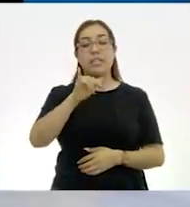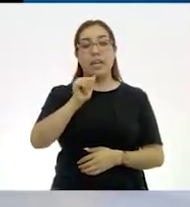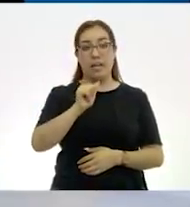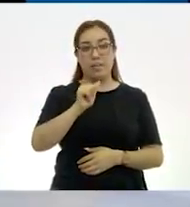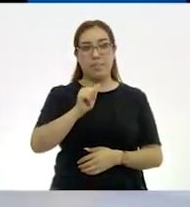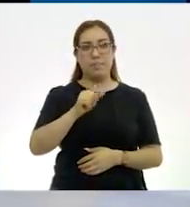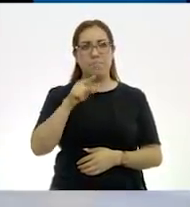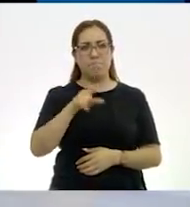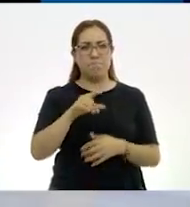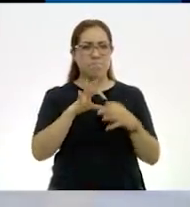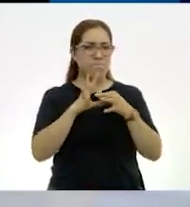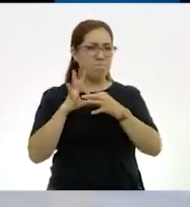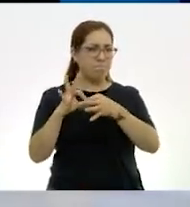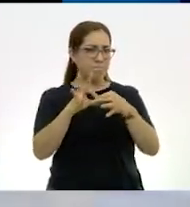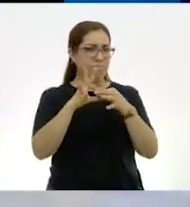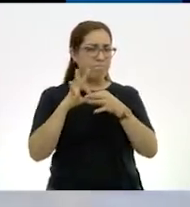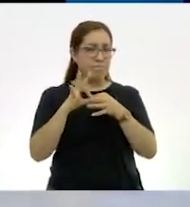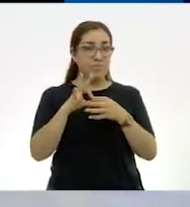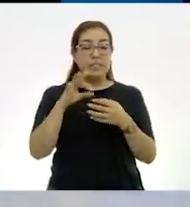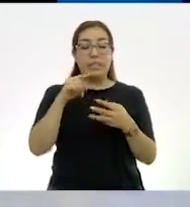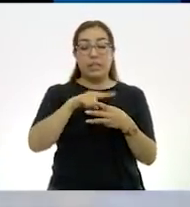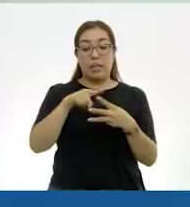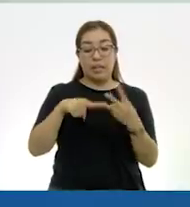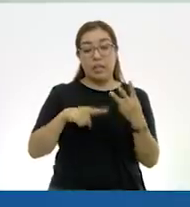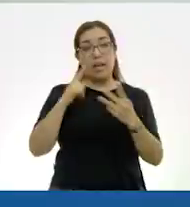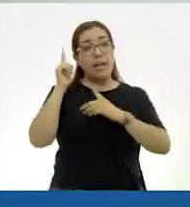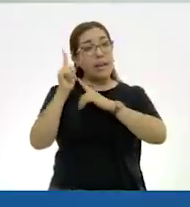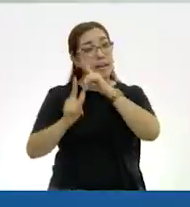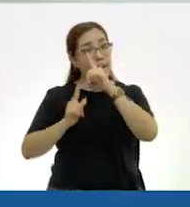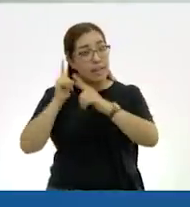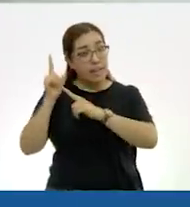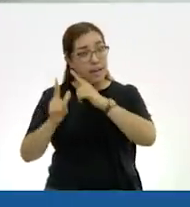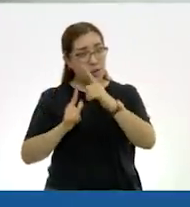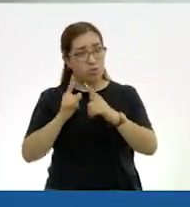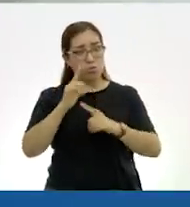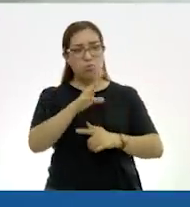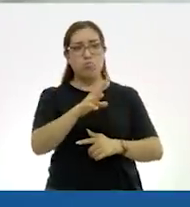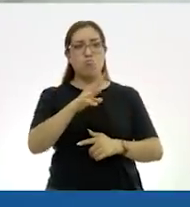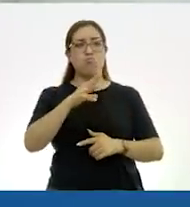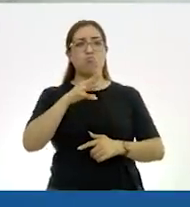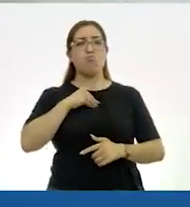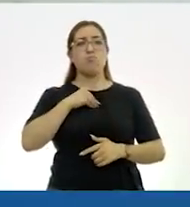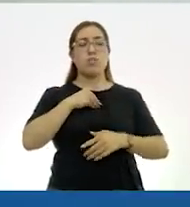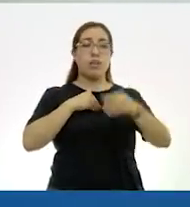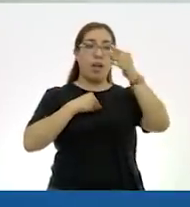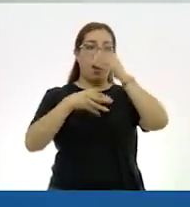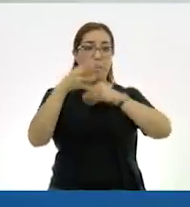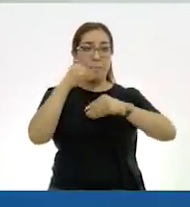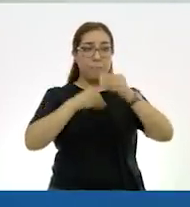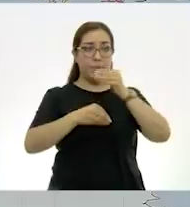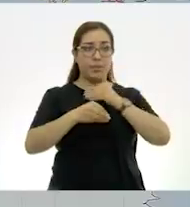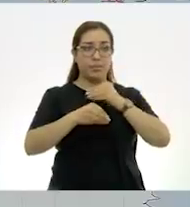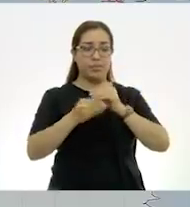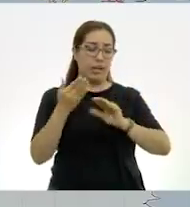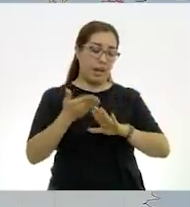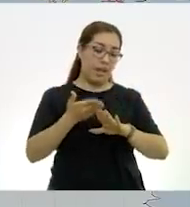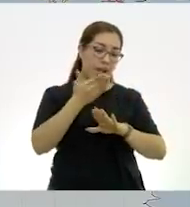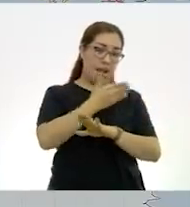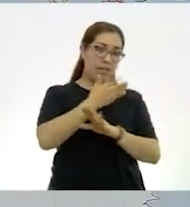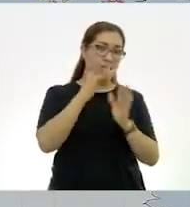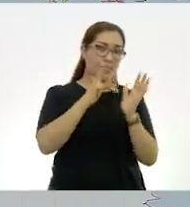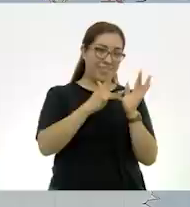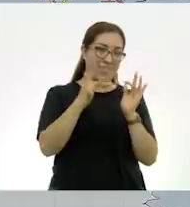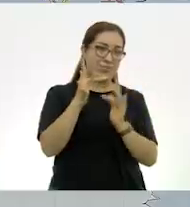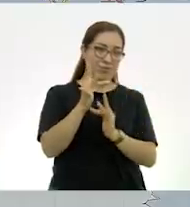de escritura fue adoptado por los griegos entre el año 1000 a 800 antes de Cristo. Muy bien. Y es lo